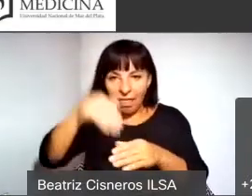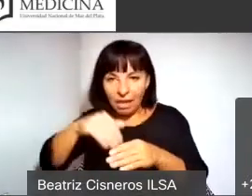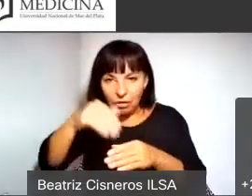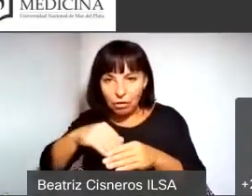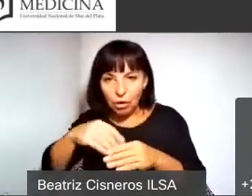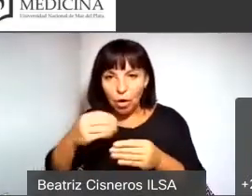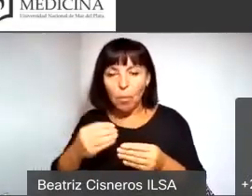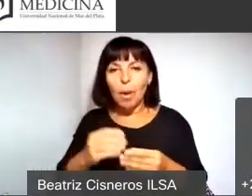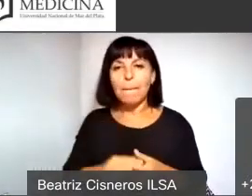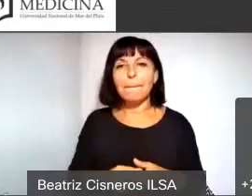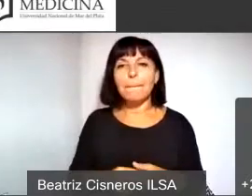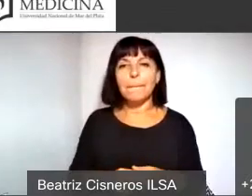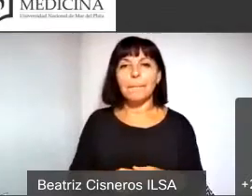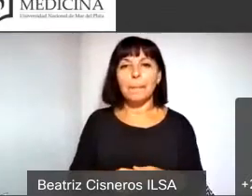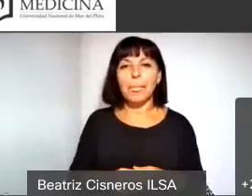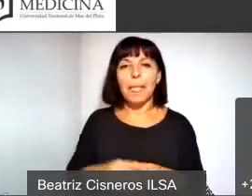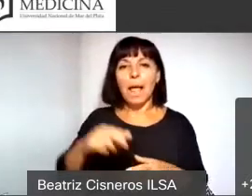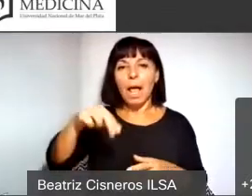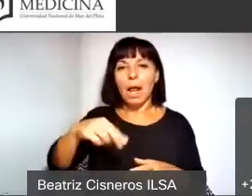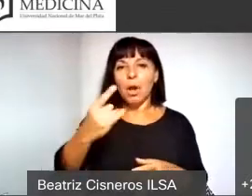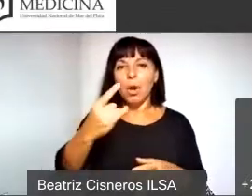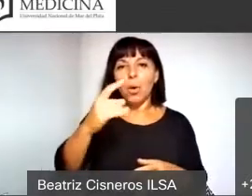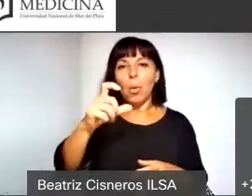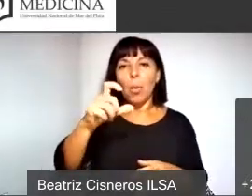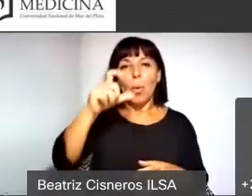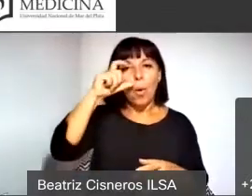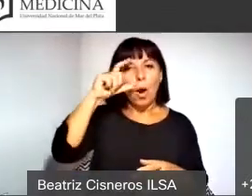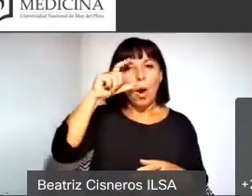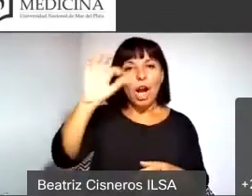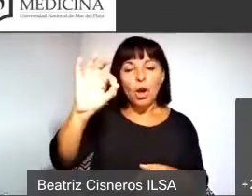el presente, el núcleo.